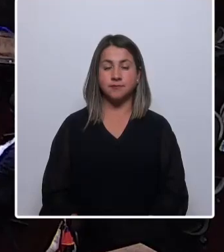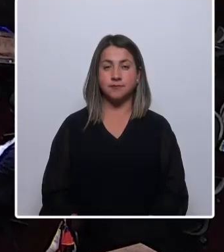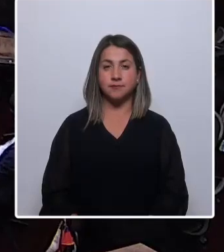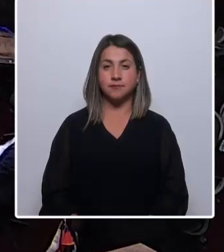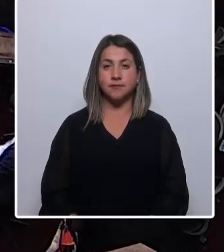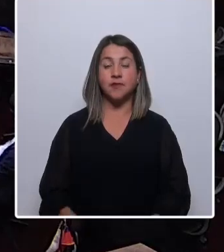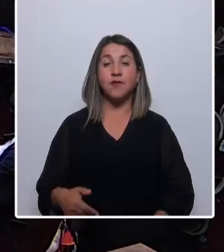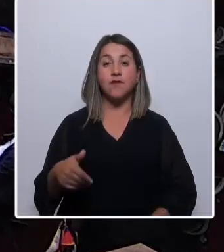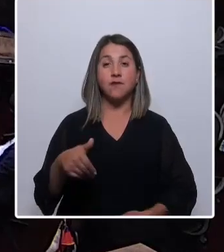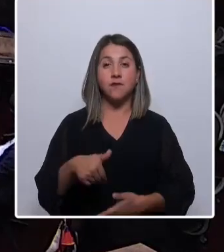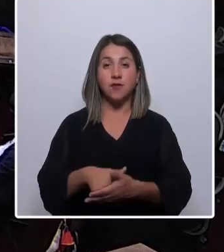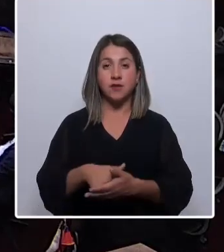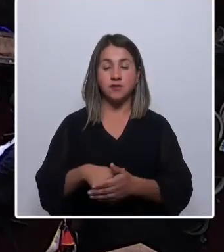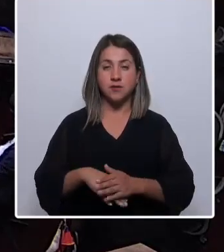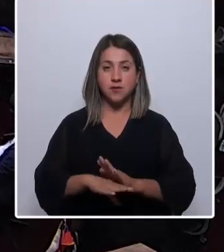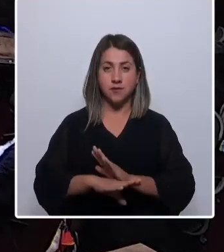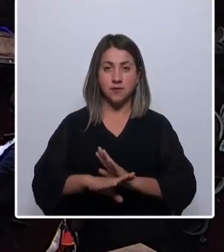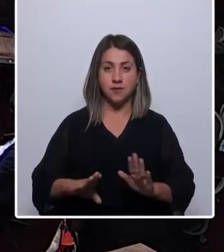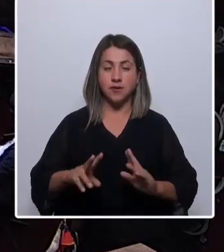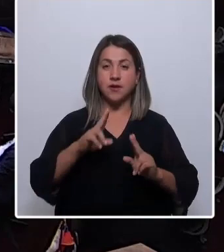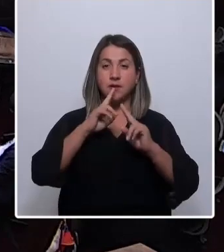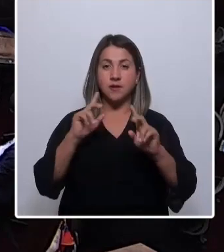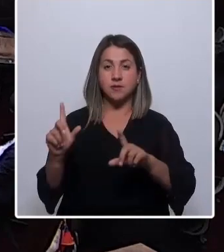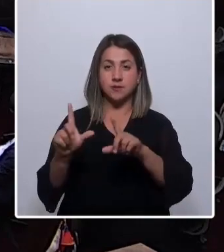Finalizada la votación, resultado.